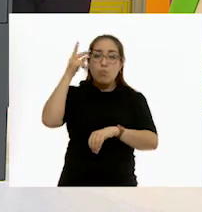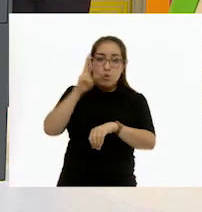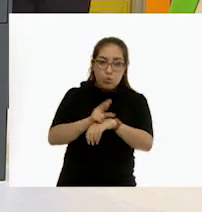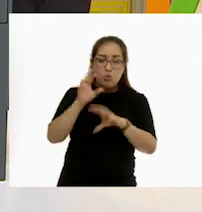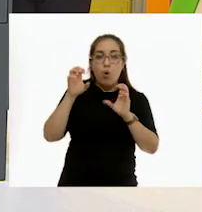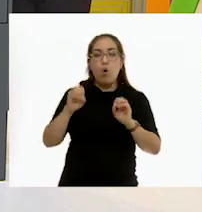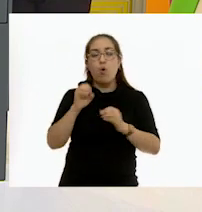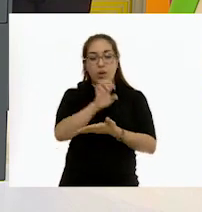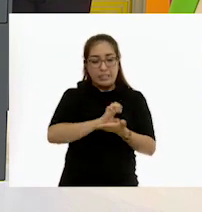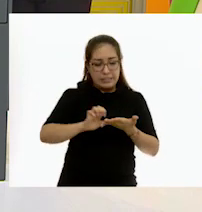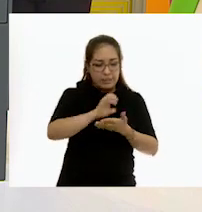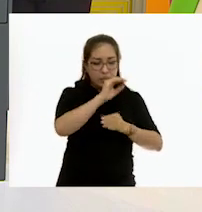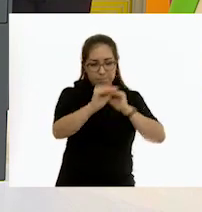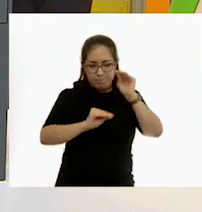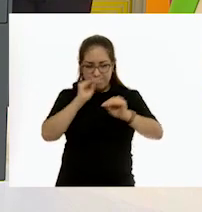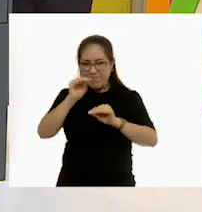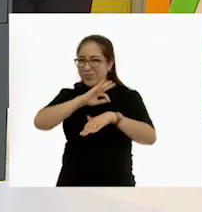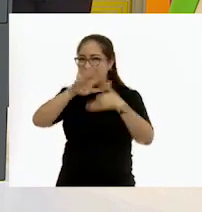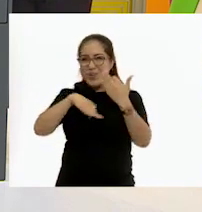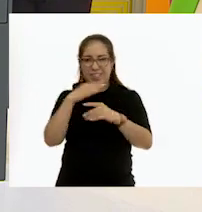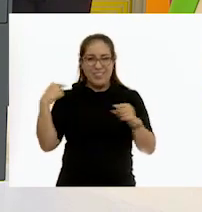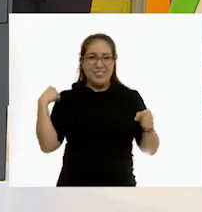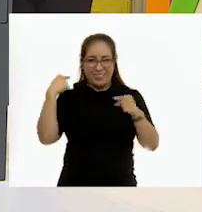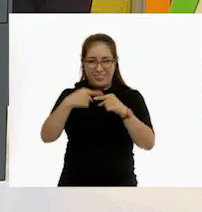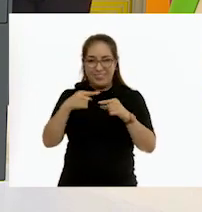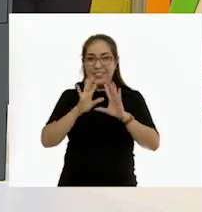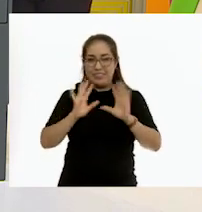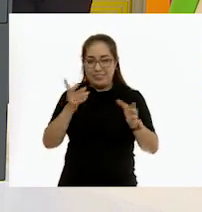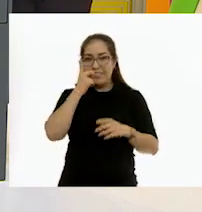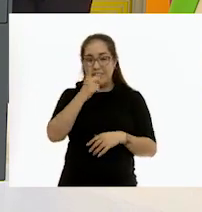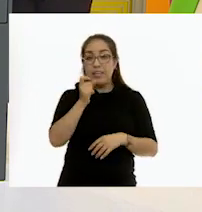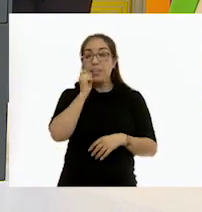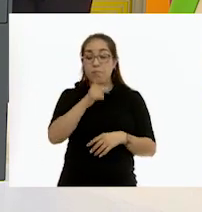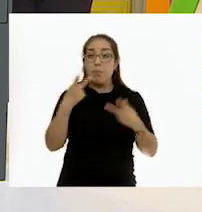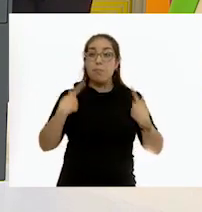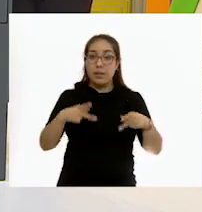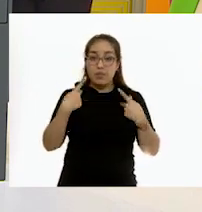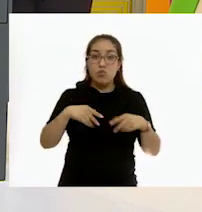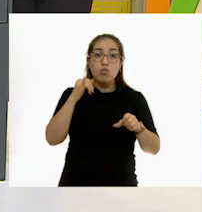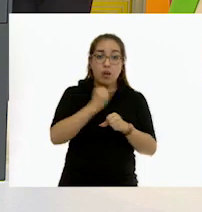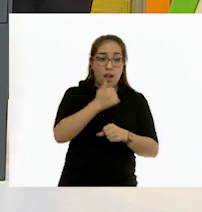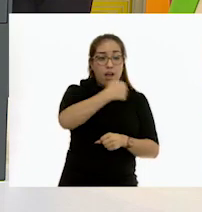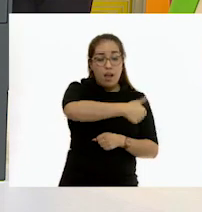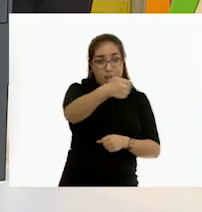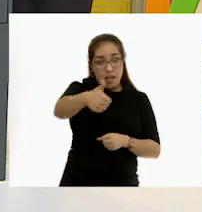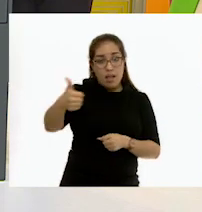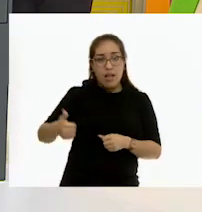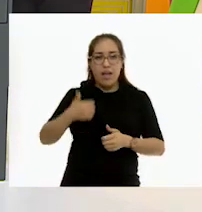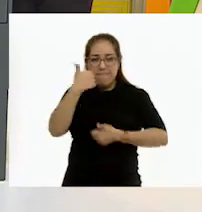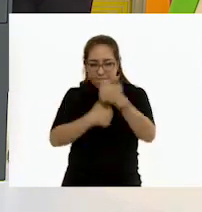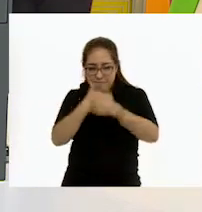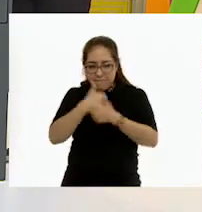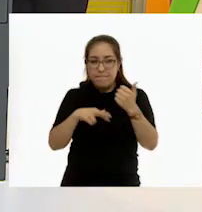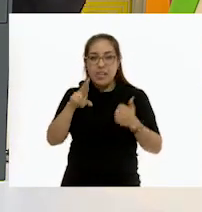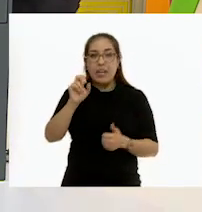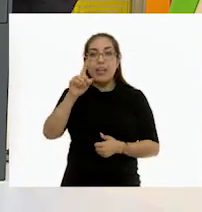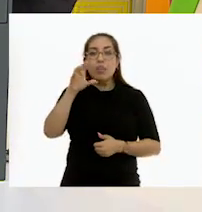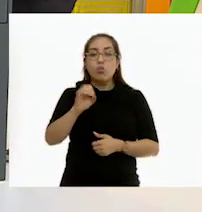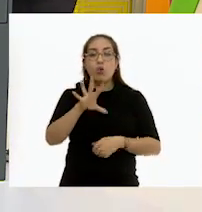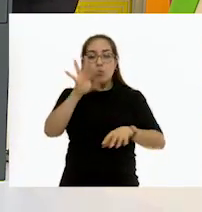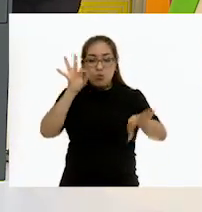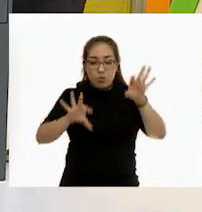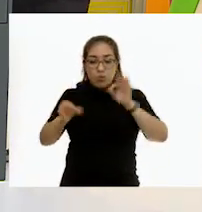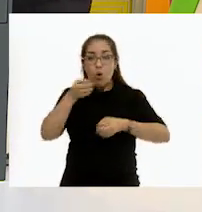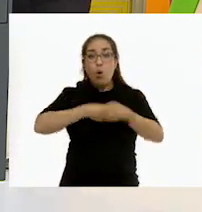el escenógrafo, todos los que ya sabemos que existen, además de los personajes. Y ese reto va a ser que tú de las obras que hemos